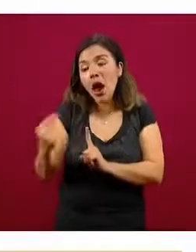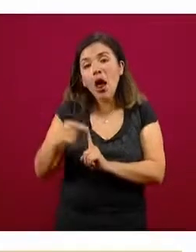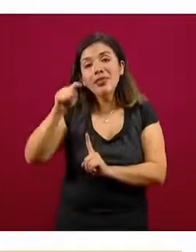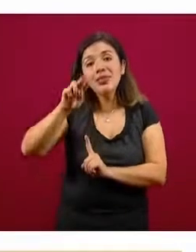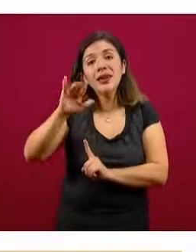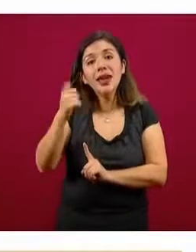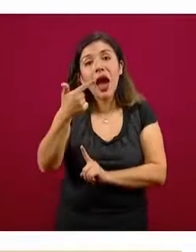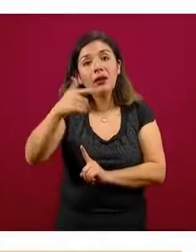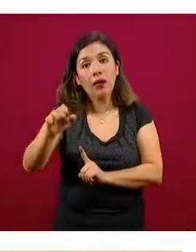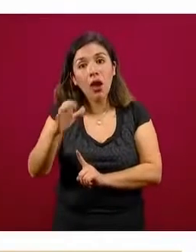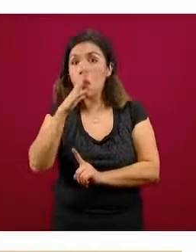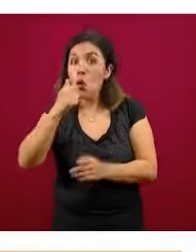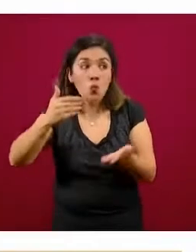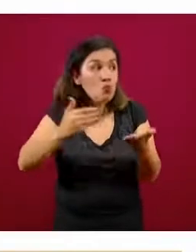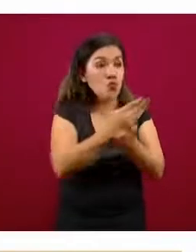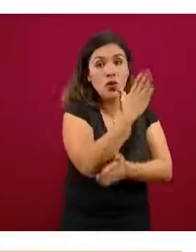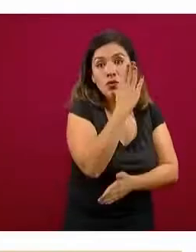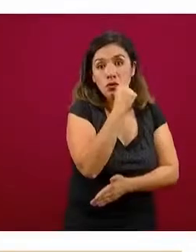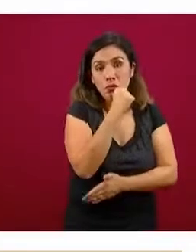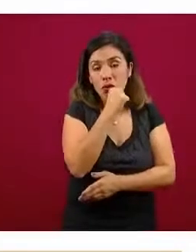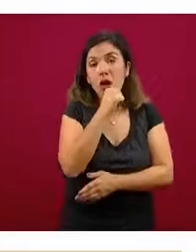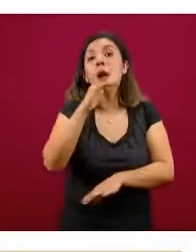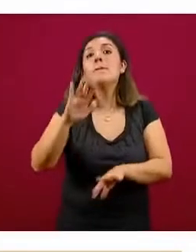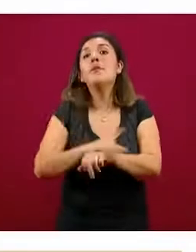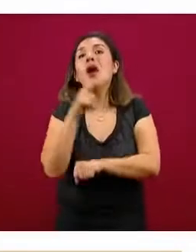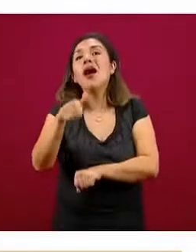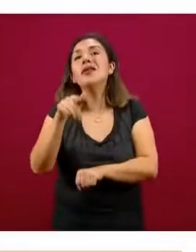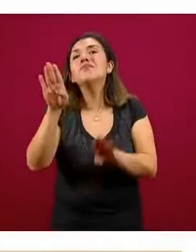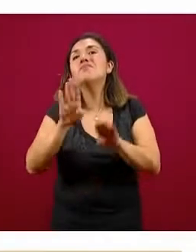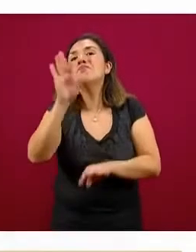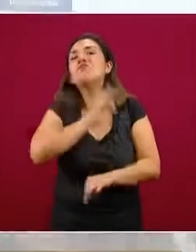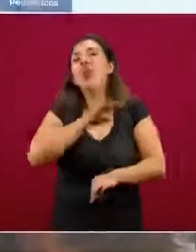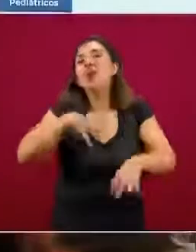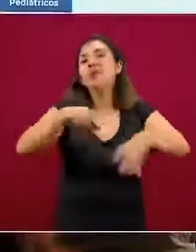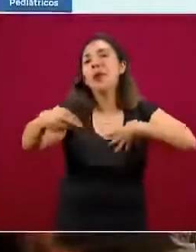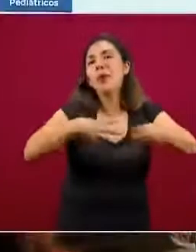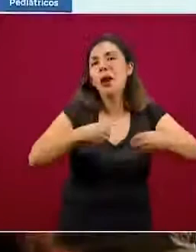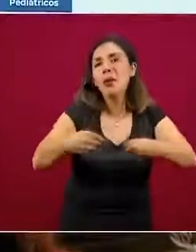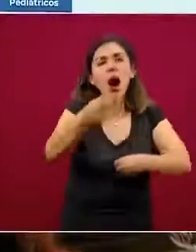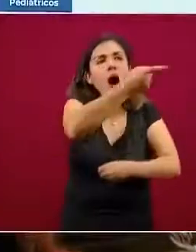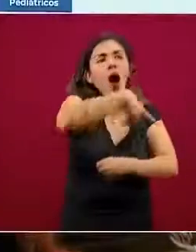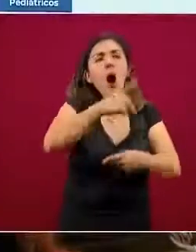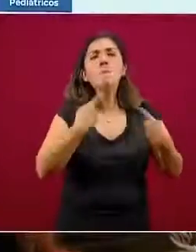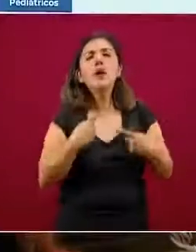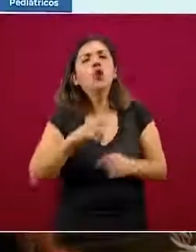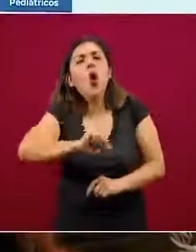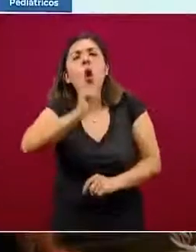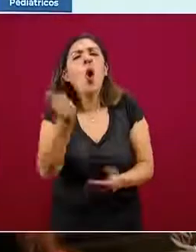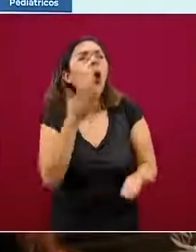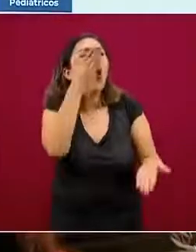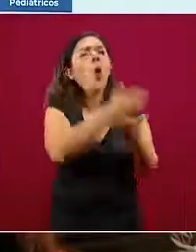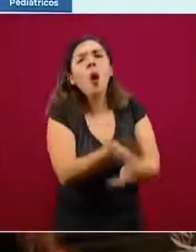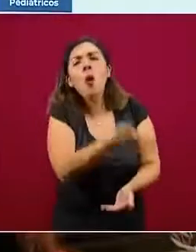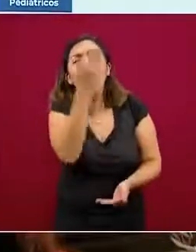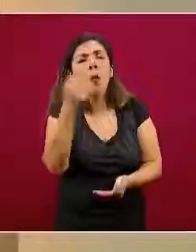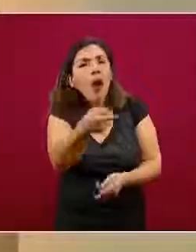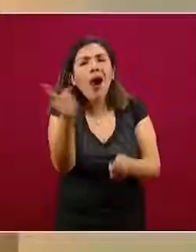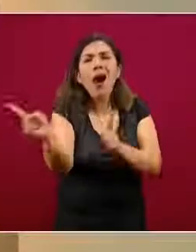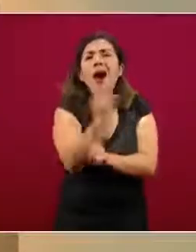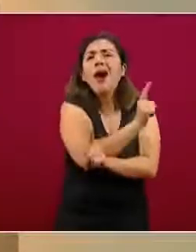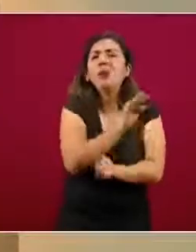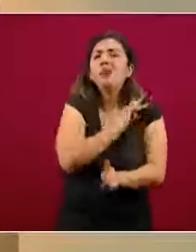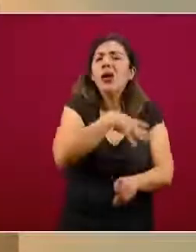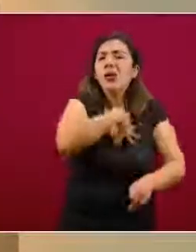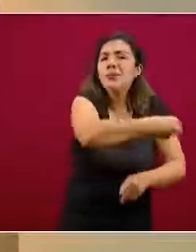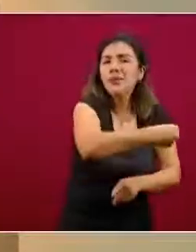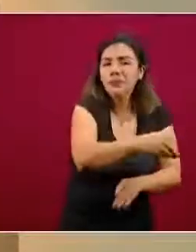no puede pasar a la consulta externa porque eso sería una forma de contagiar a los pacientes que por alguna otra razón acudieron a la consulta externa o